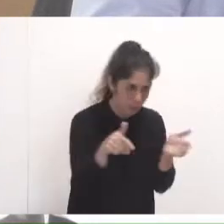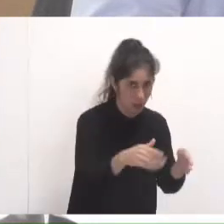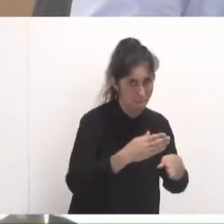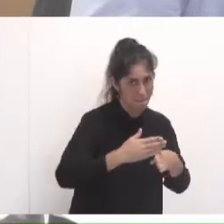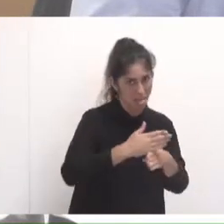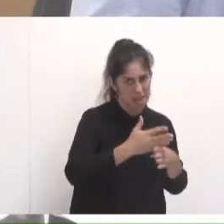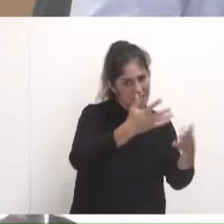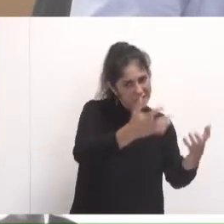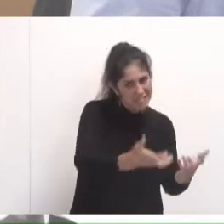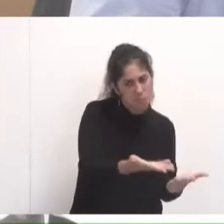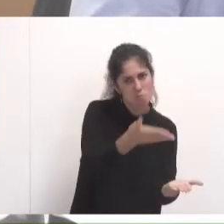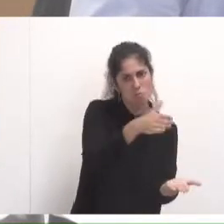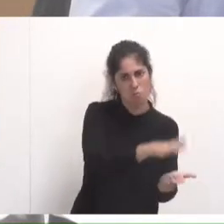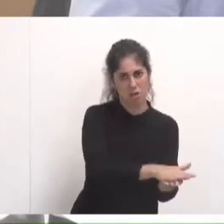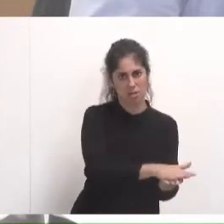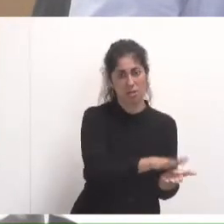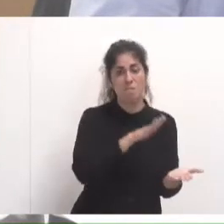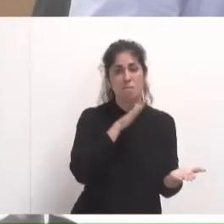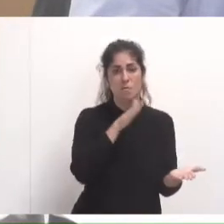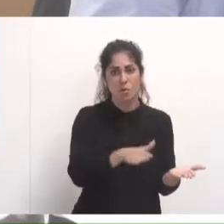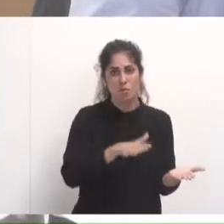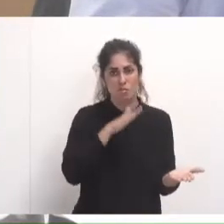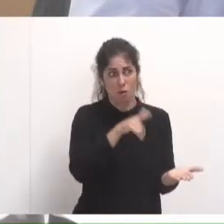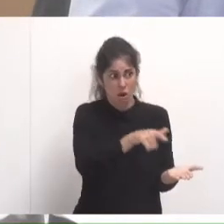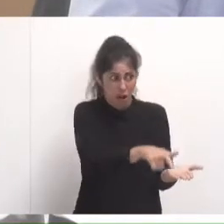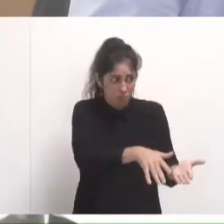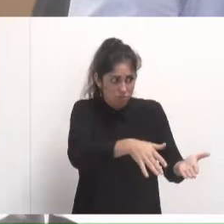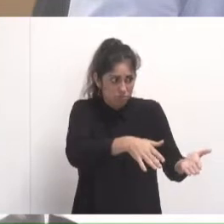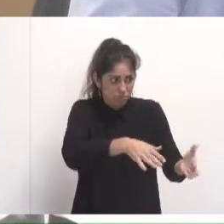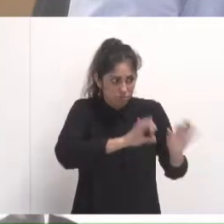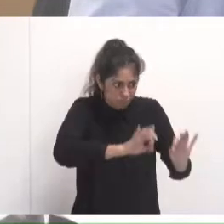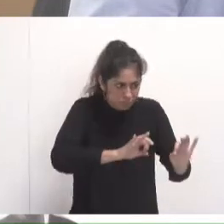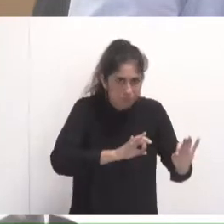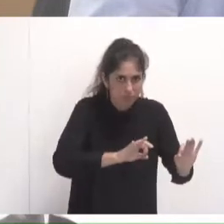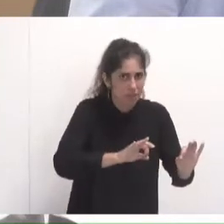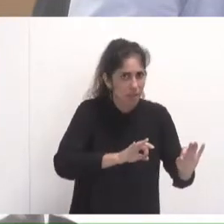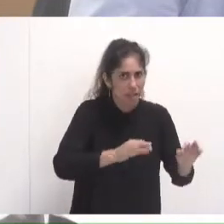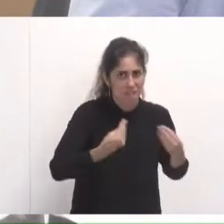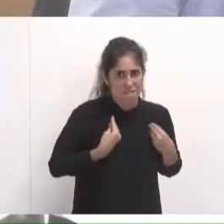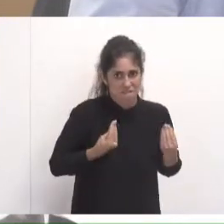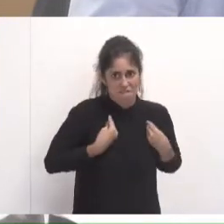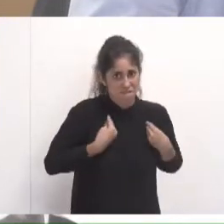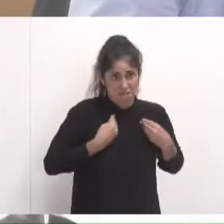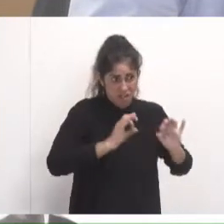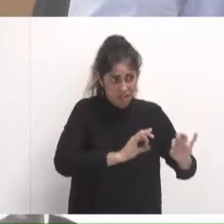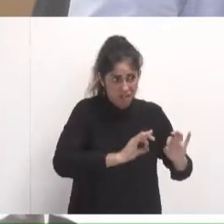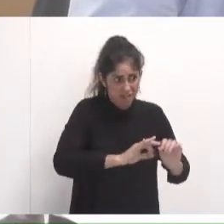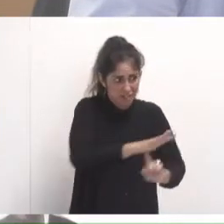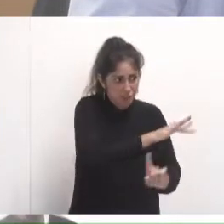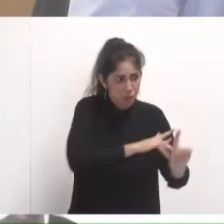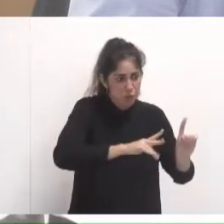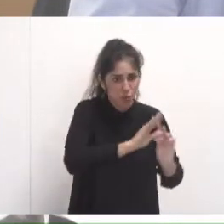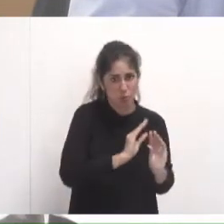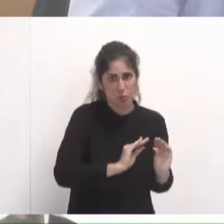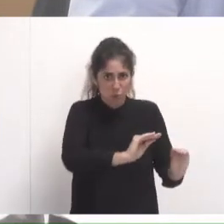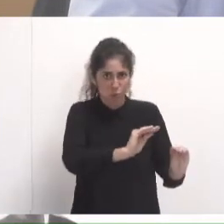la madera muerta. No porque este sea concluyente, pero es donde tenemos que prestar